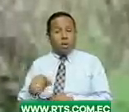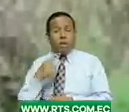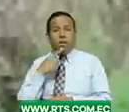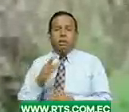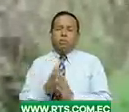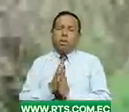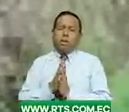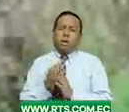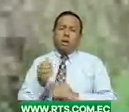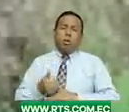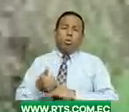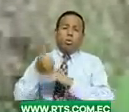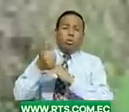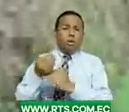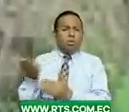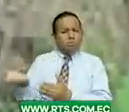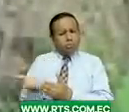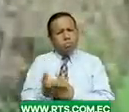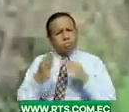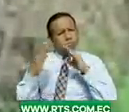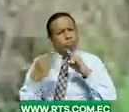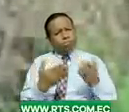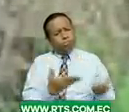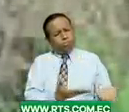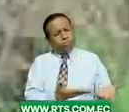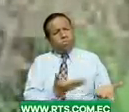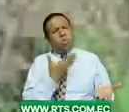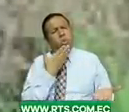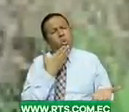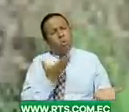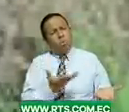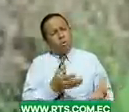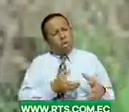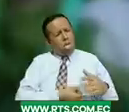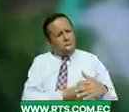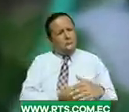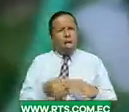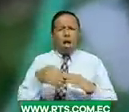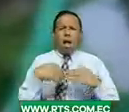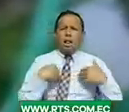repitan, pues aunque hay un marco legal, la gente no lo respeta.